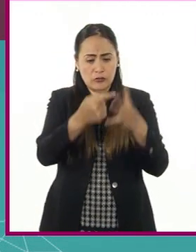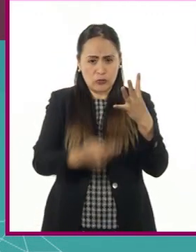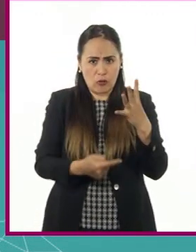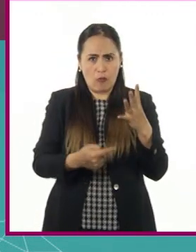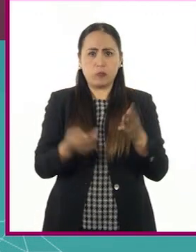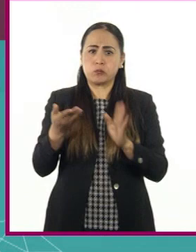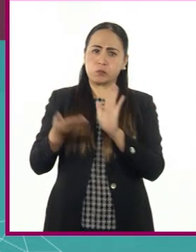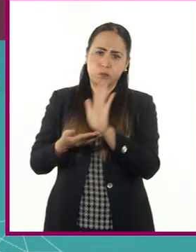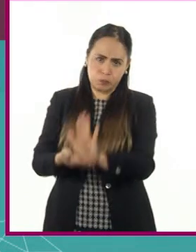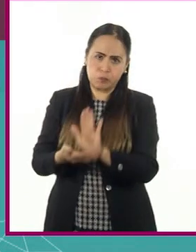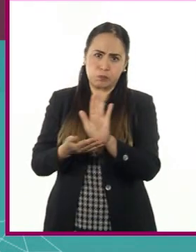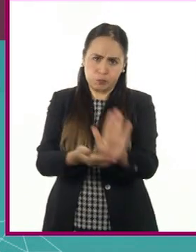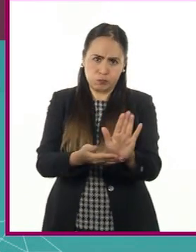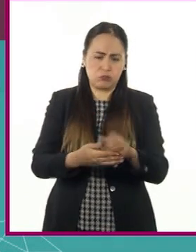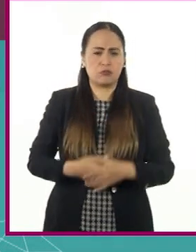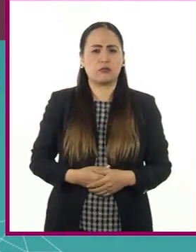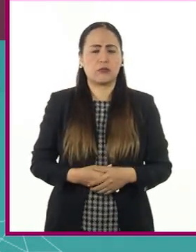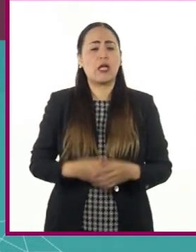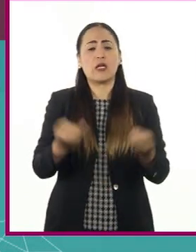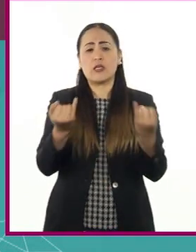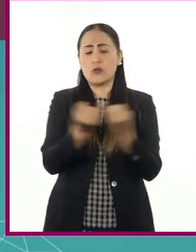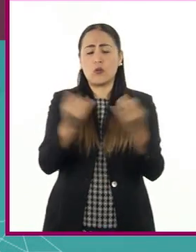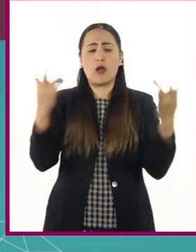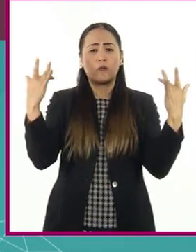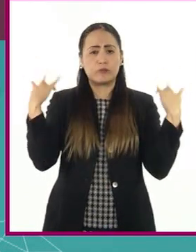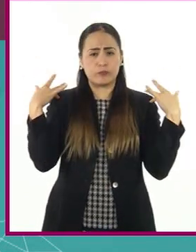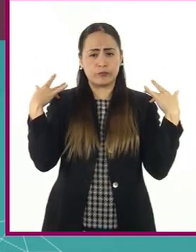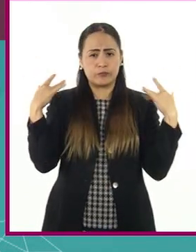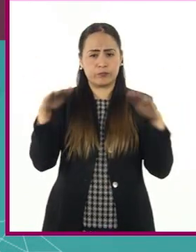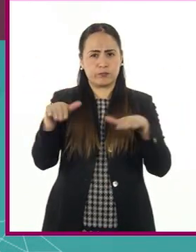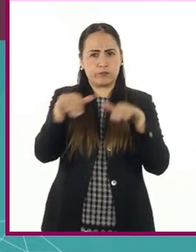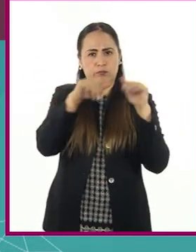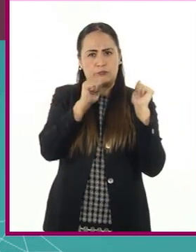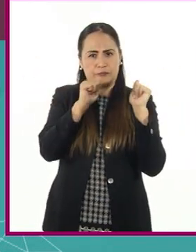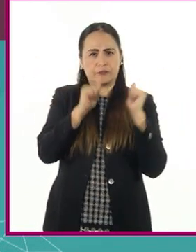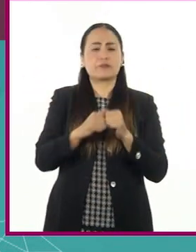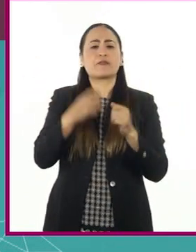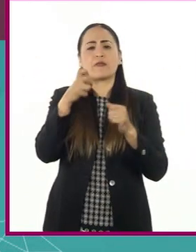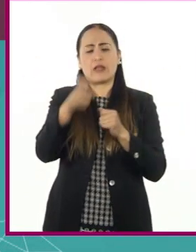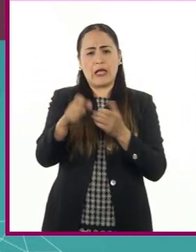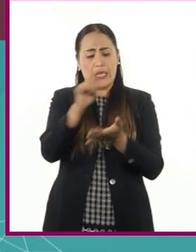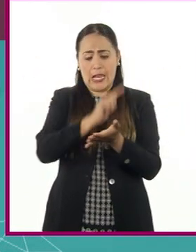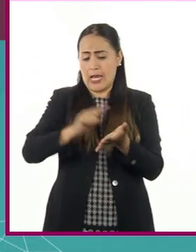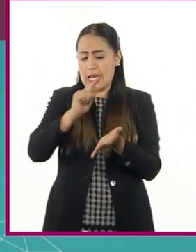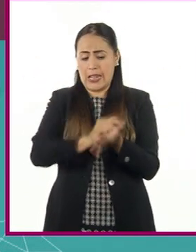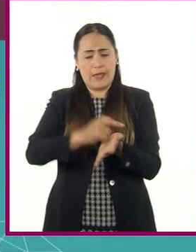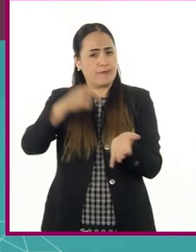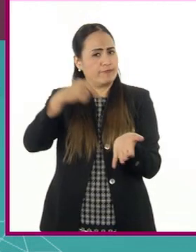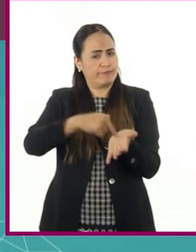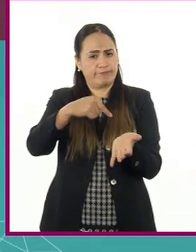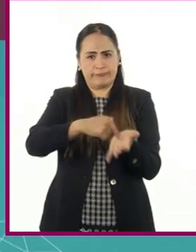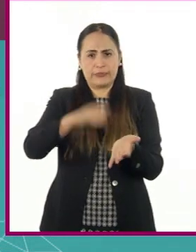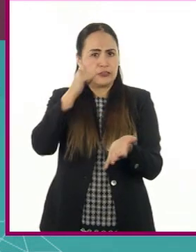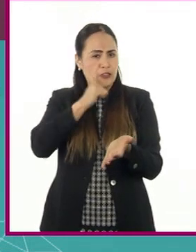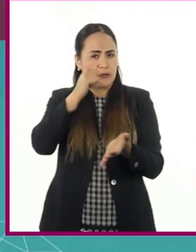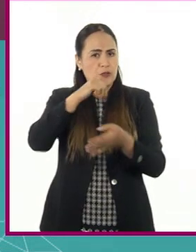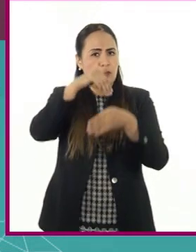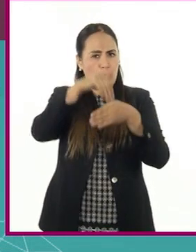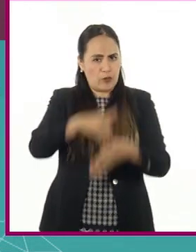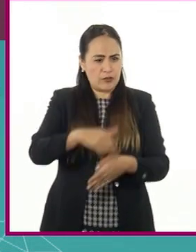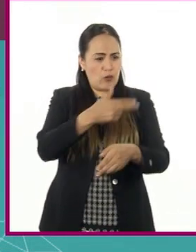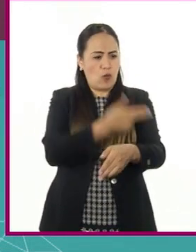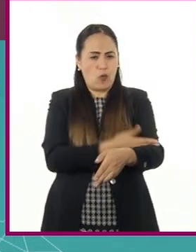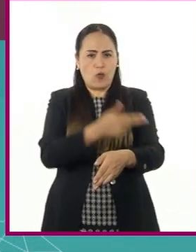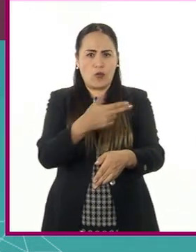requiera. También deben ser imparciales, manejarse con apego a la legalidad, trabajar con honradez y hacer